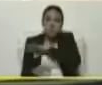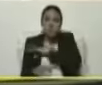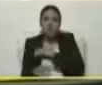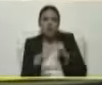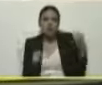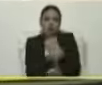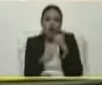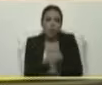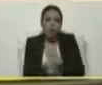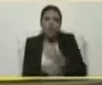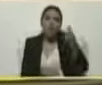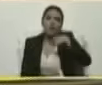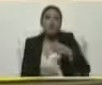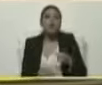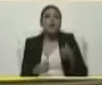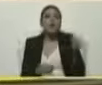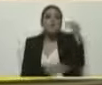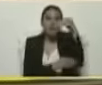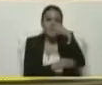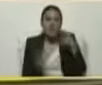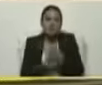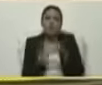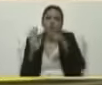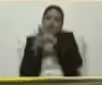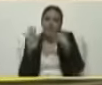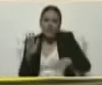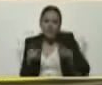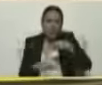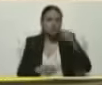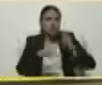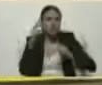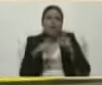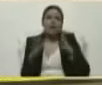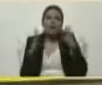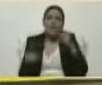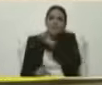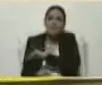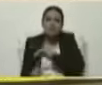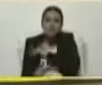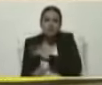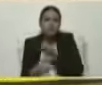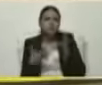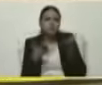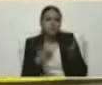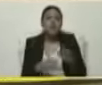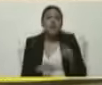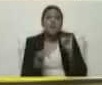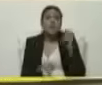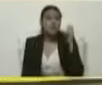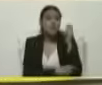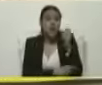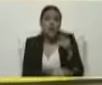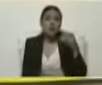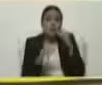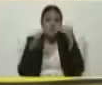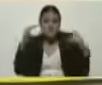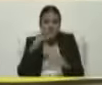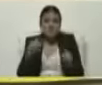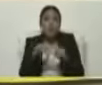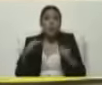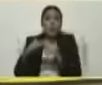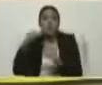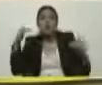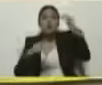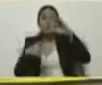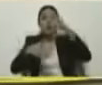de mayores derechos, donde se crearon las misiones, grandes misiones, donde el salario mínimo venezolano era el más alto de América Latina,